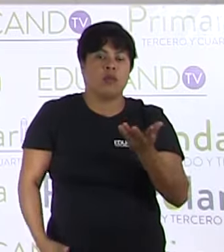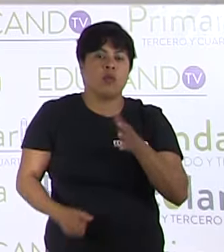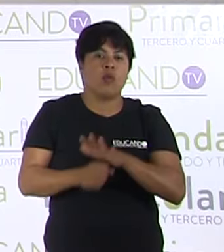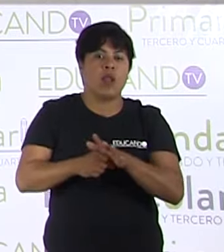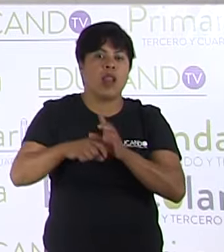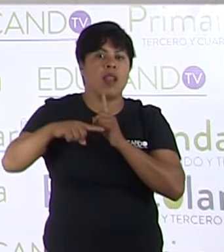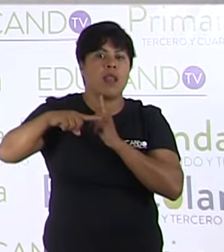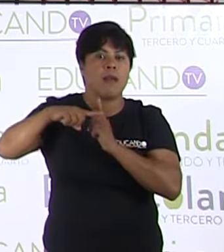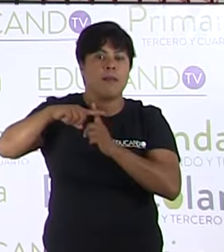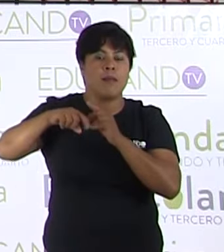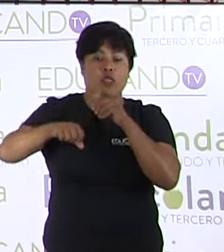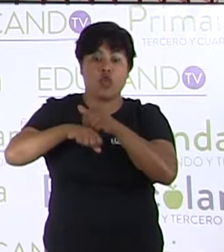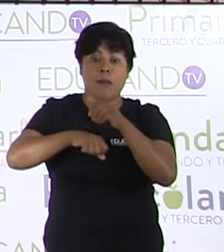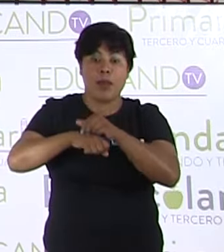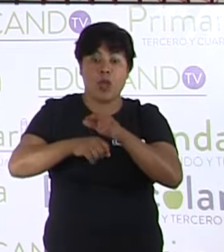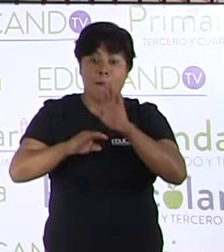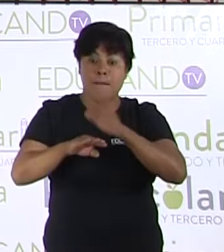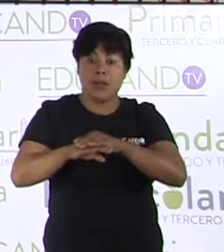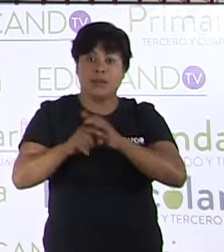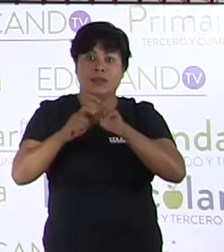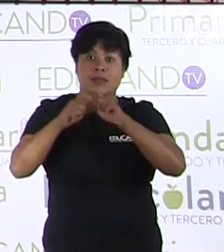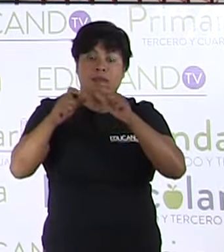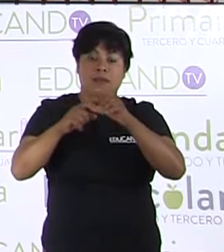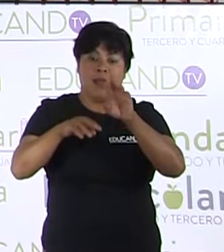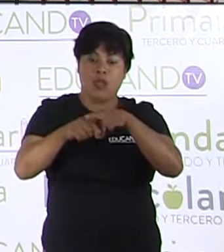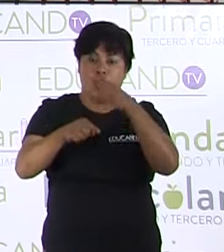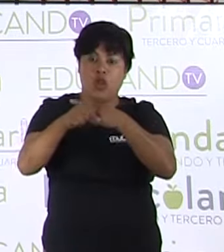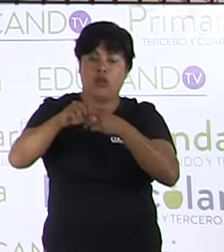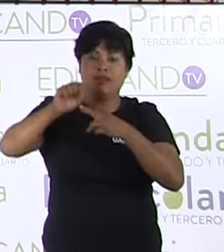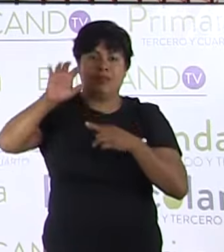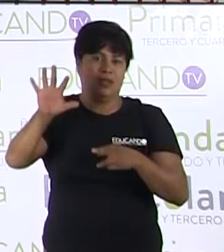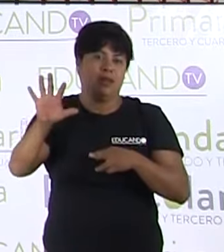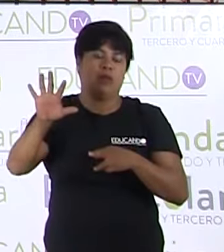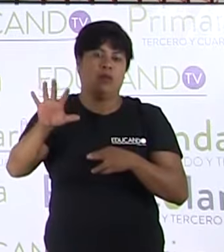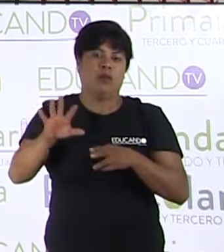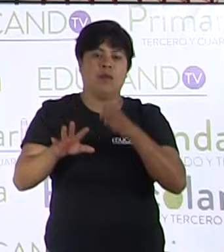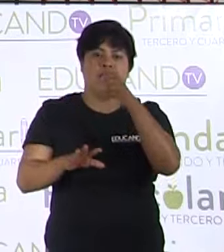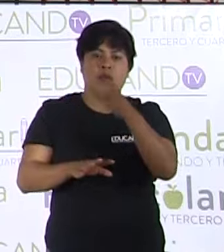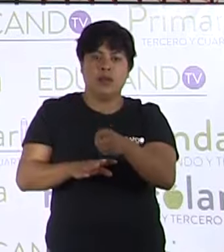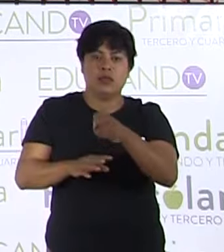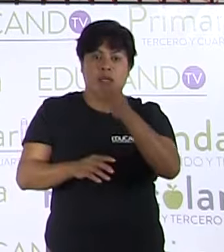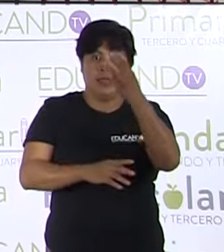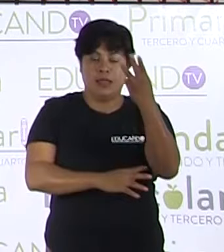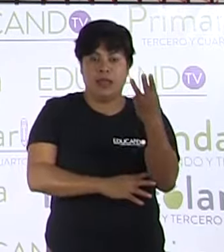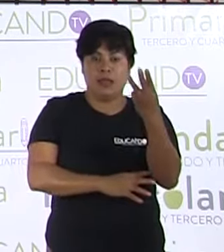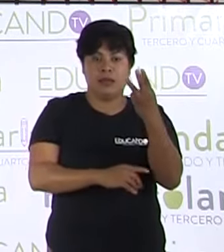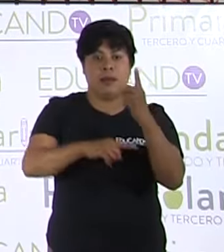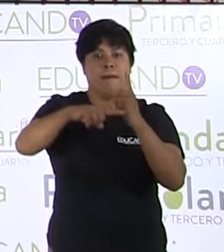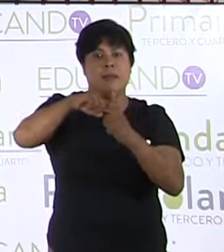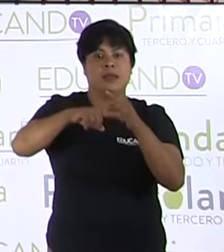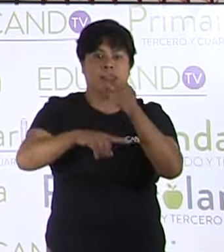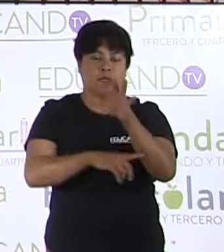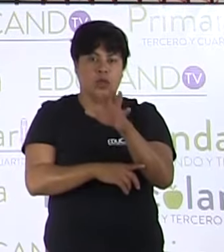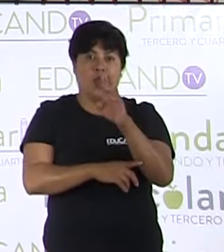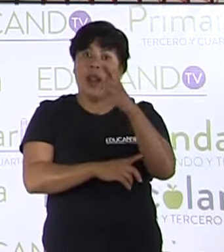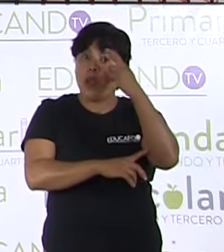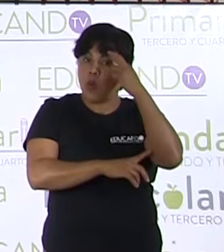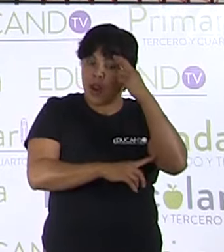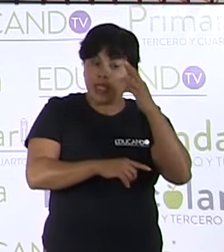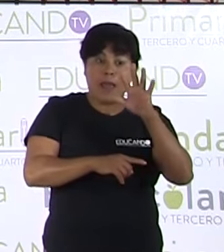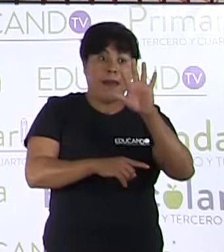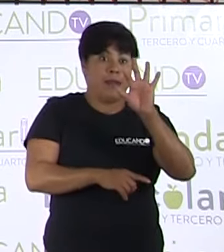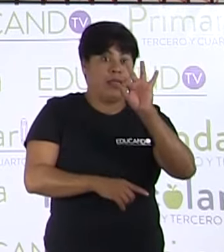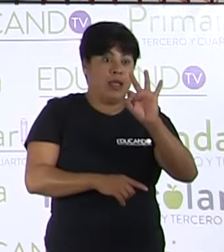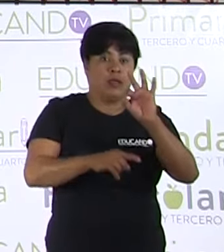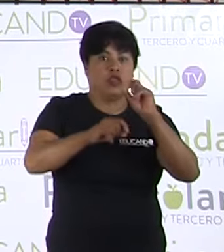el signo del número mayor que en este caso es 5 por lo tanto este 3 va a ser + 5 pero recuerden el